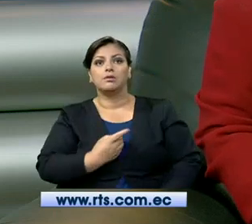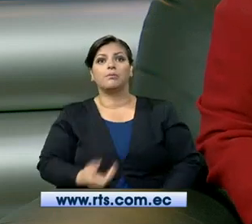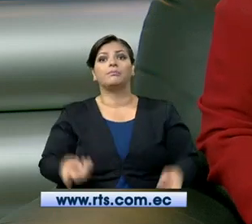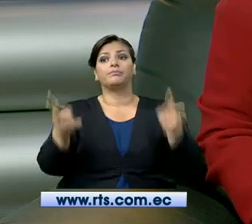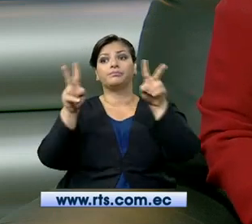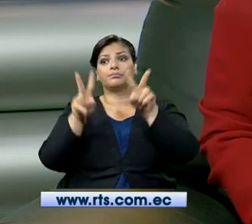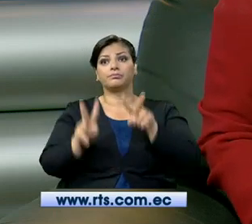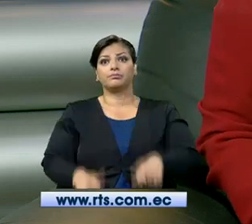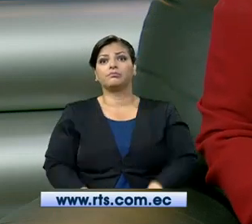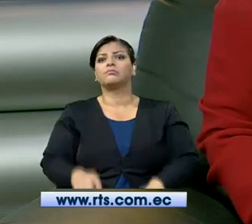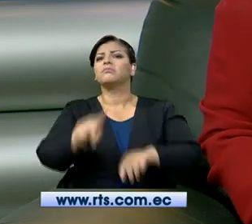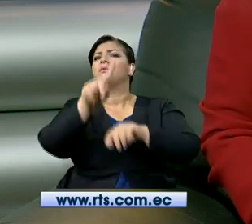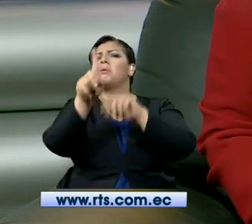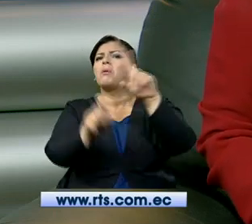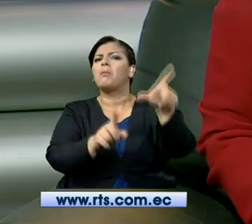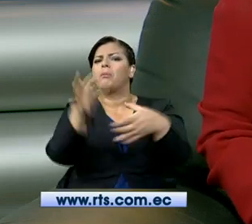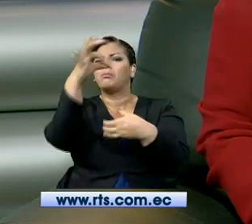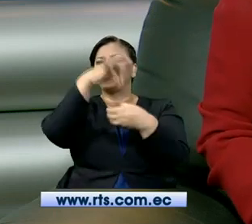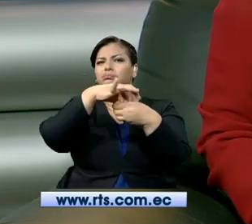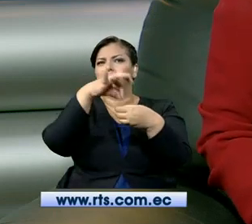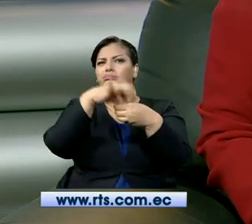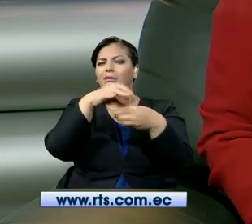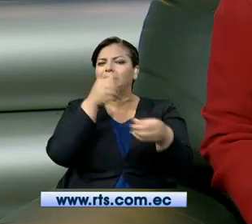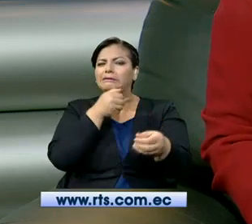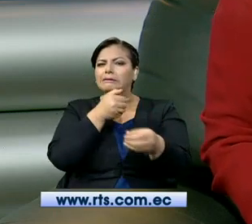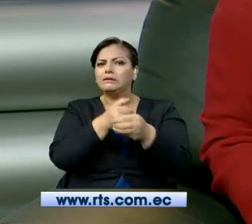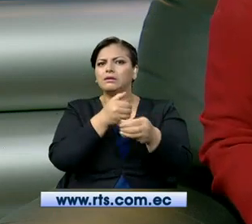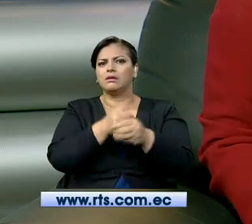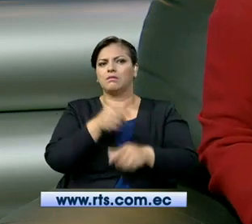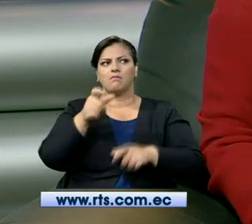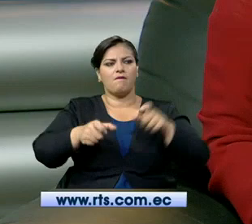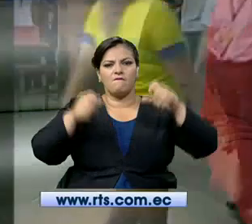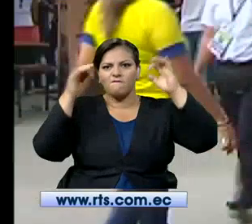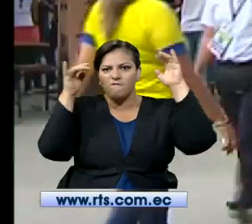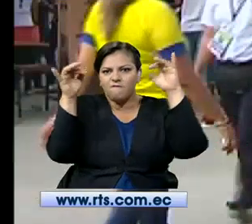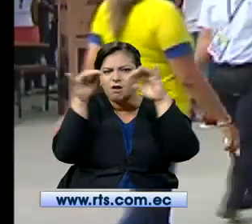que el pueblo sea quien decida su futuro.